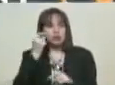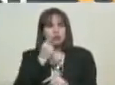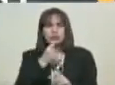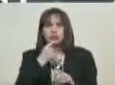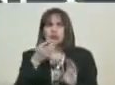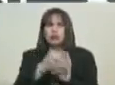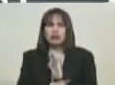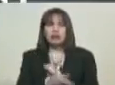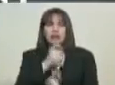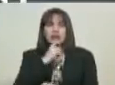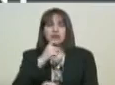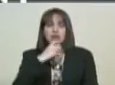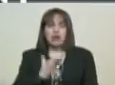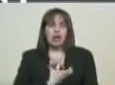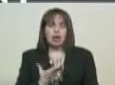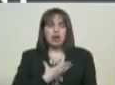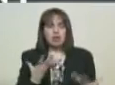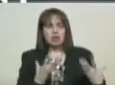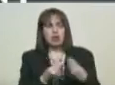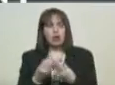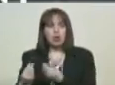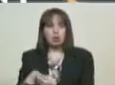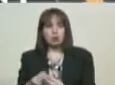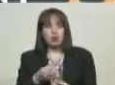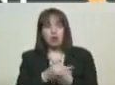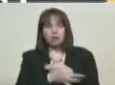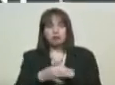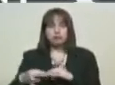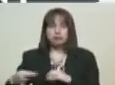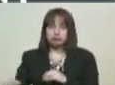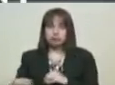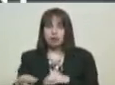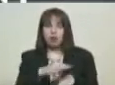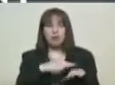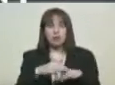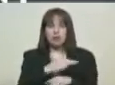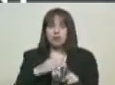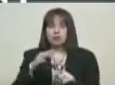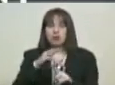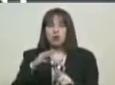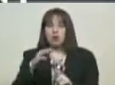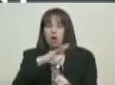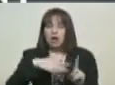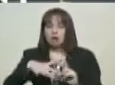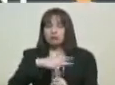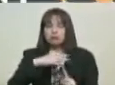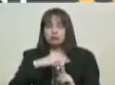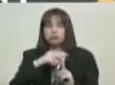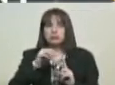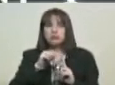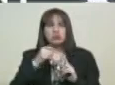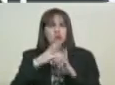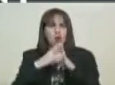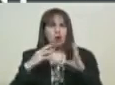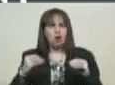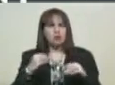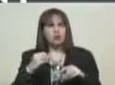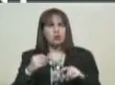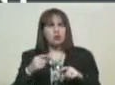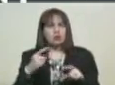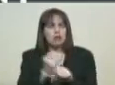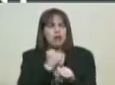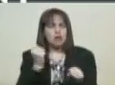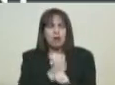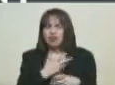alcalde de Baruta, con el ministro de Energía Eléctrica, el ministro de Ecosocialismo. Y bueno, todos trabajando a estas horas